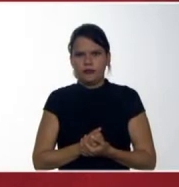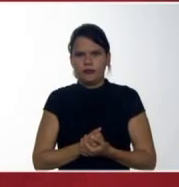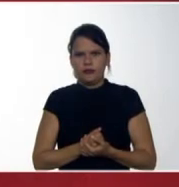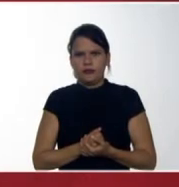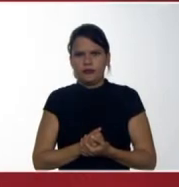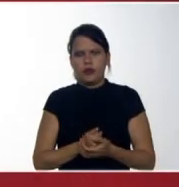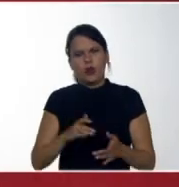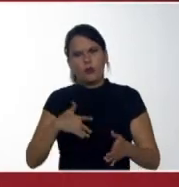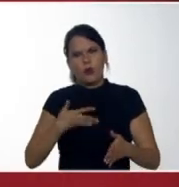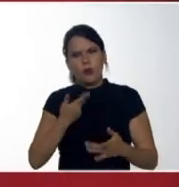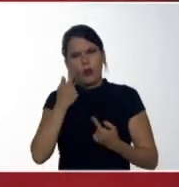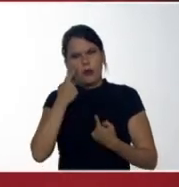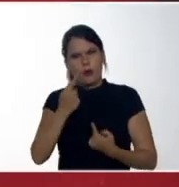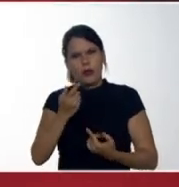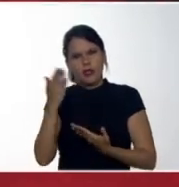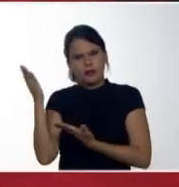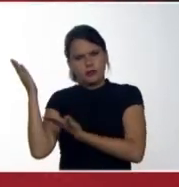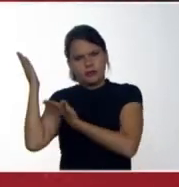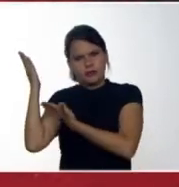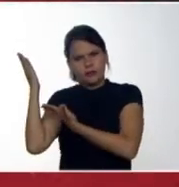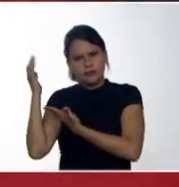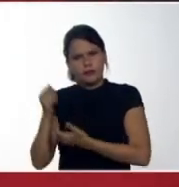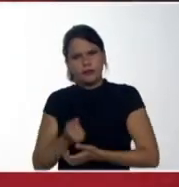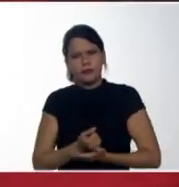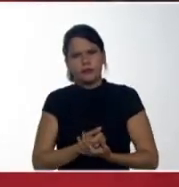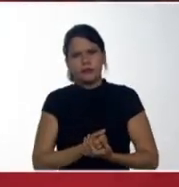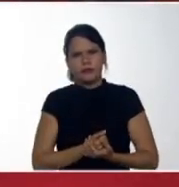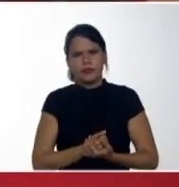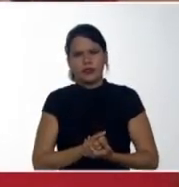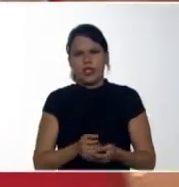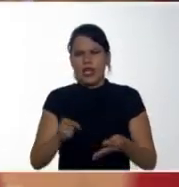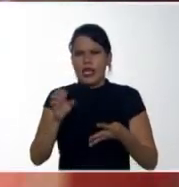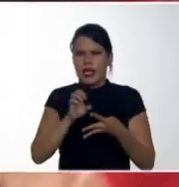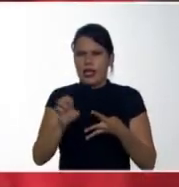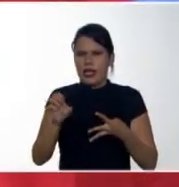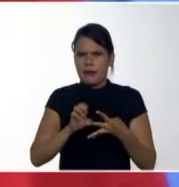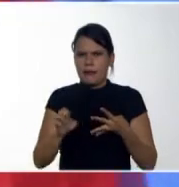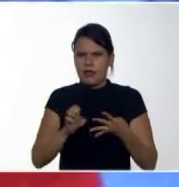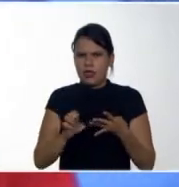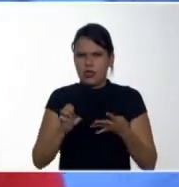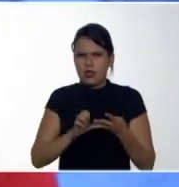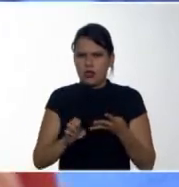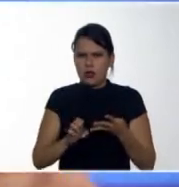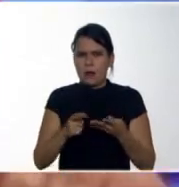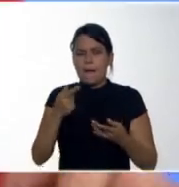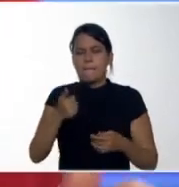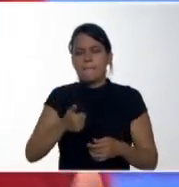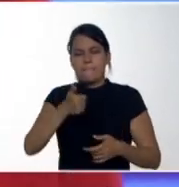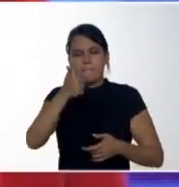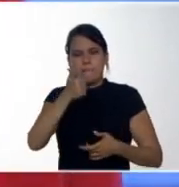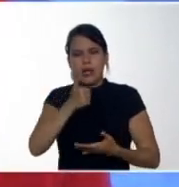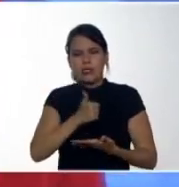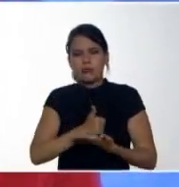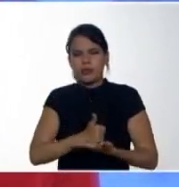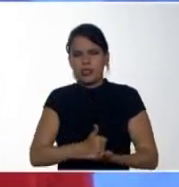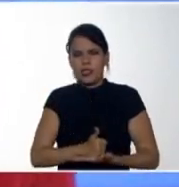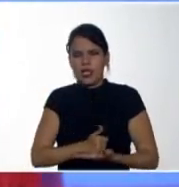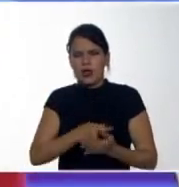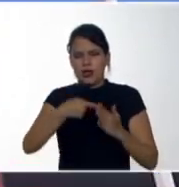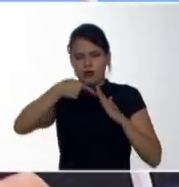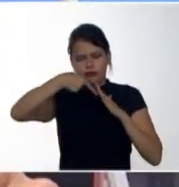Entonces, como podemos observar, ¿verdad? El elemento más pesado se va